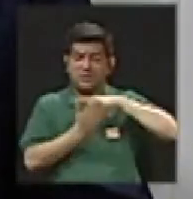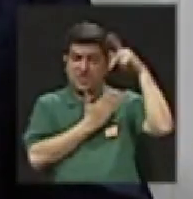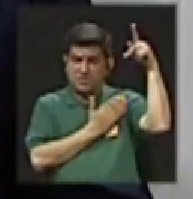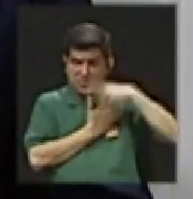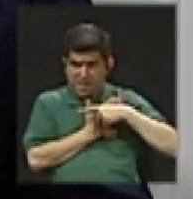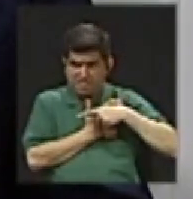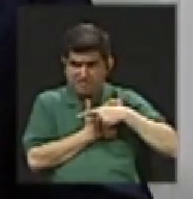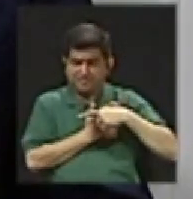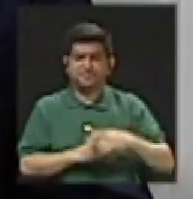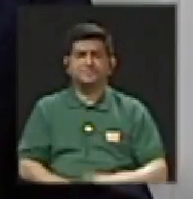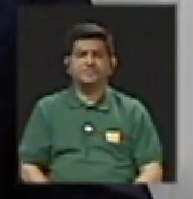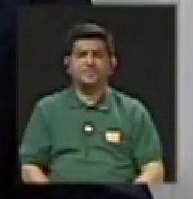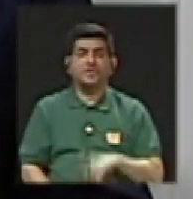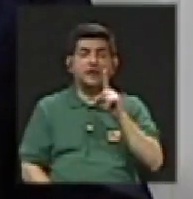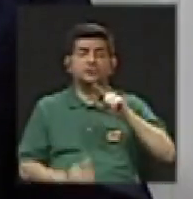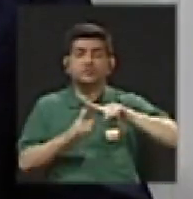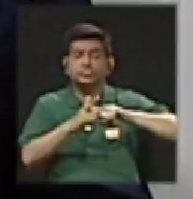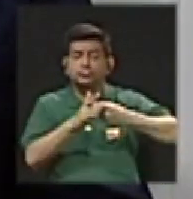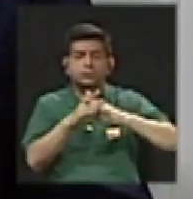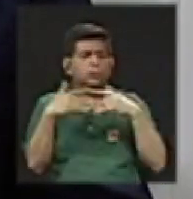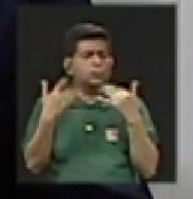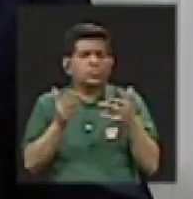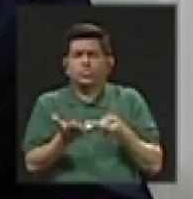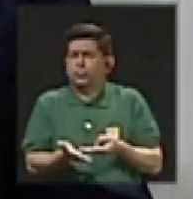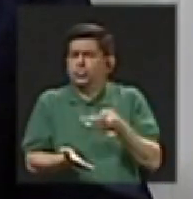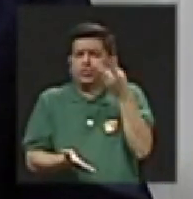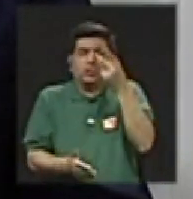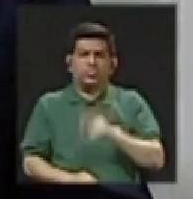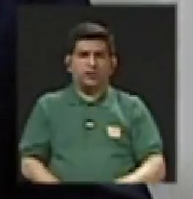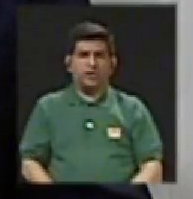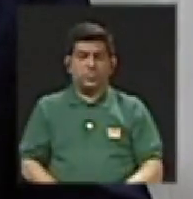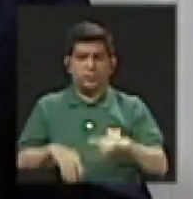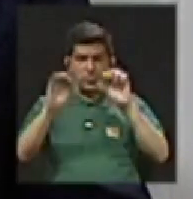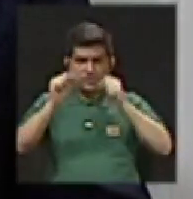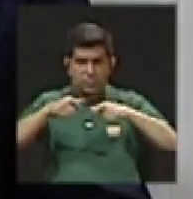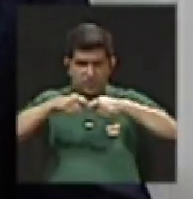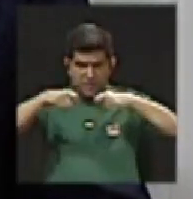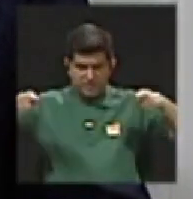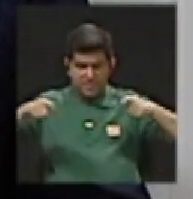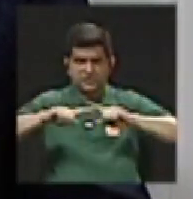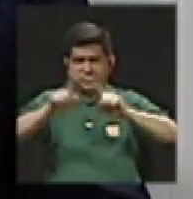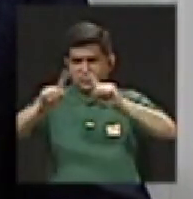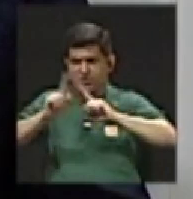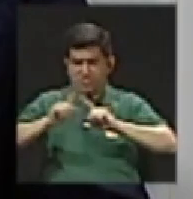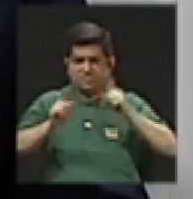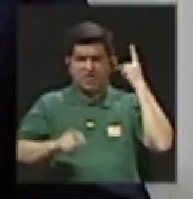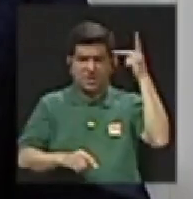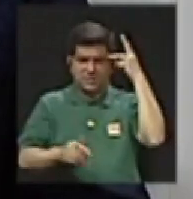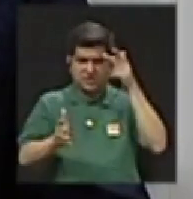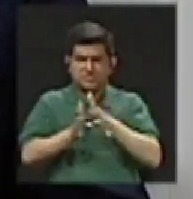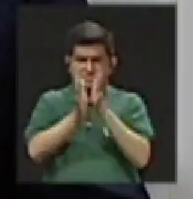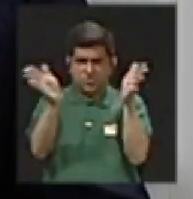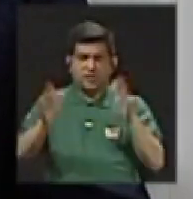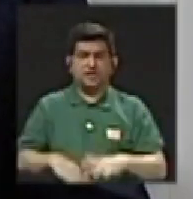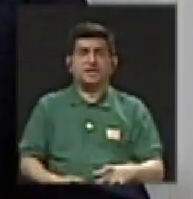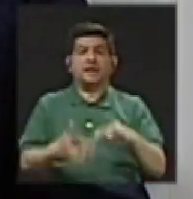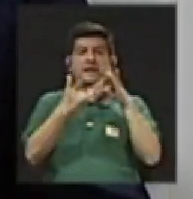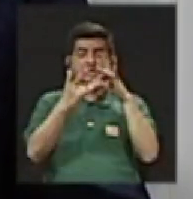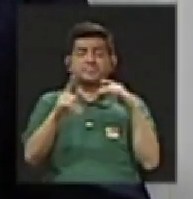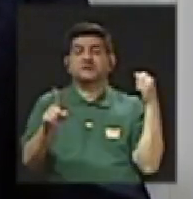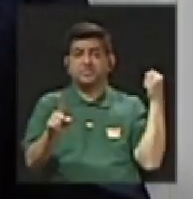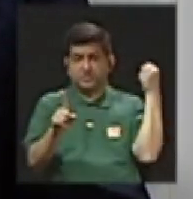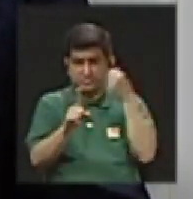programa, es un instrumento muy valioso para la medición de distintas políticas públicas y sobre todo el